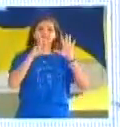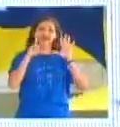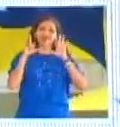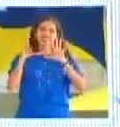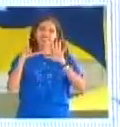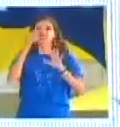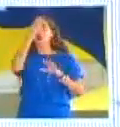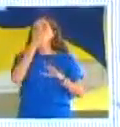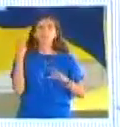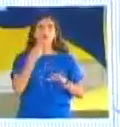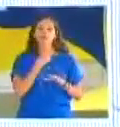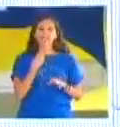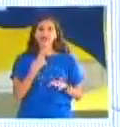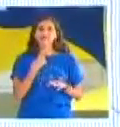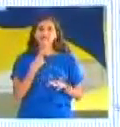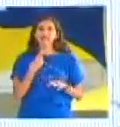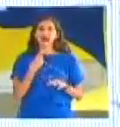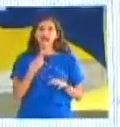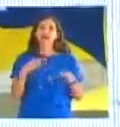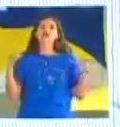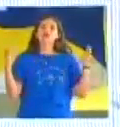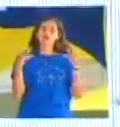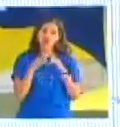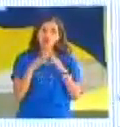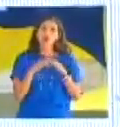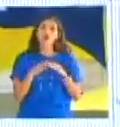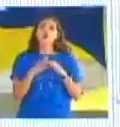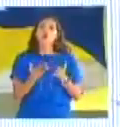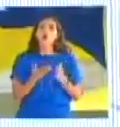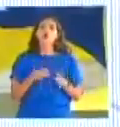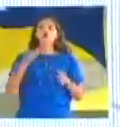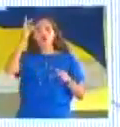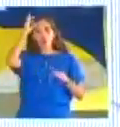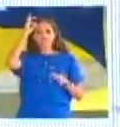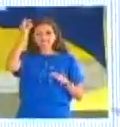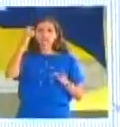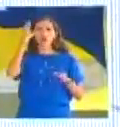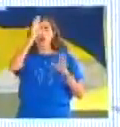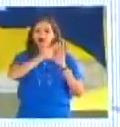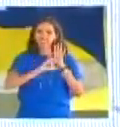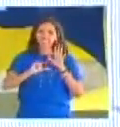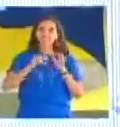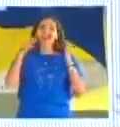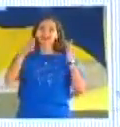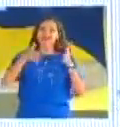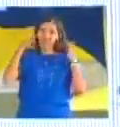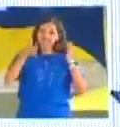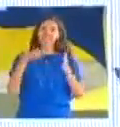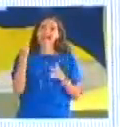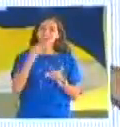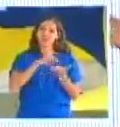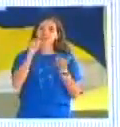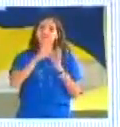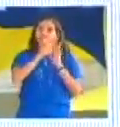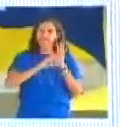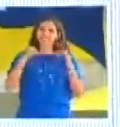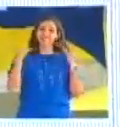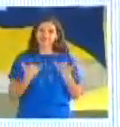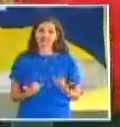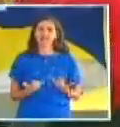se comprometen a que conformemos un consejo constituyente de asesoría de la Asamblea Nacional desde